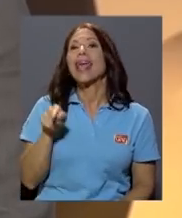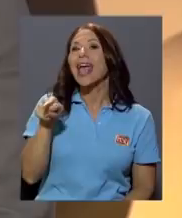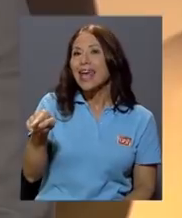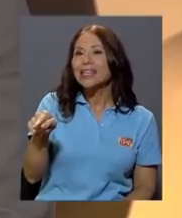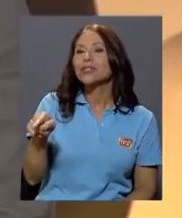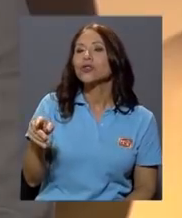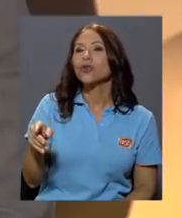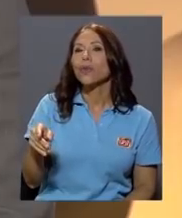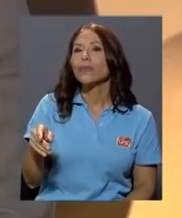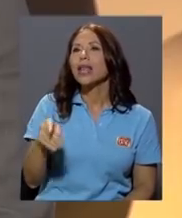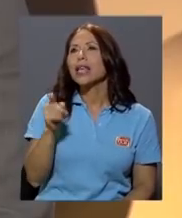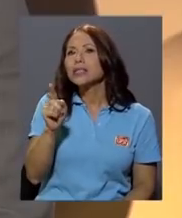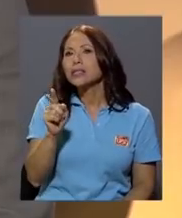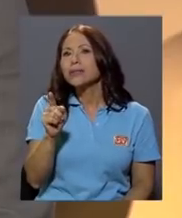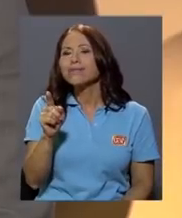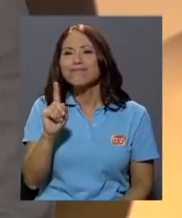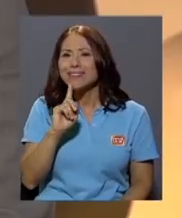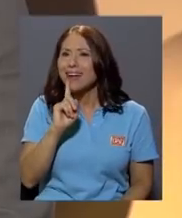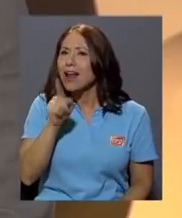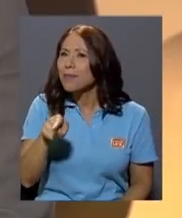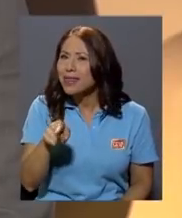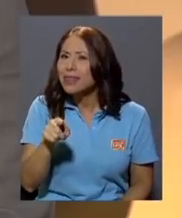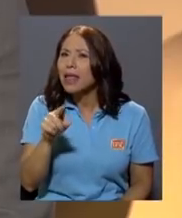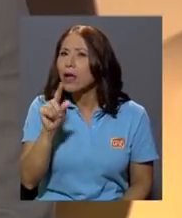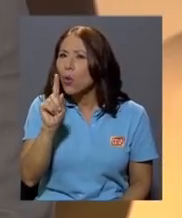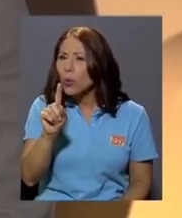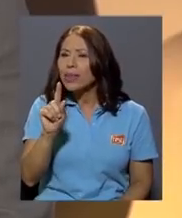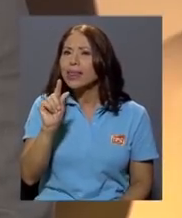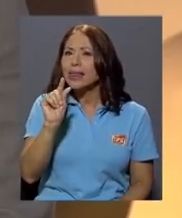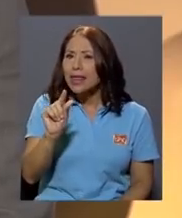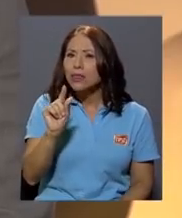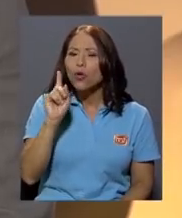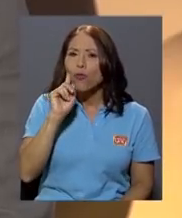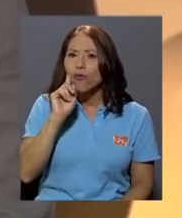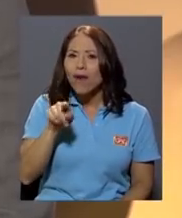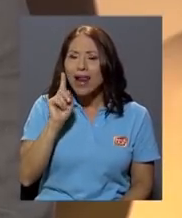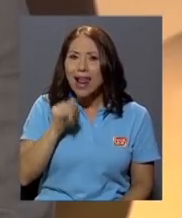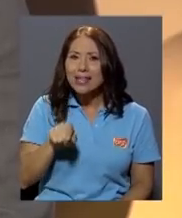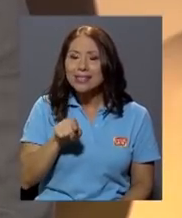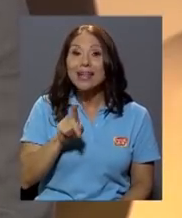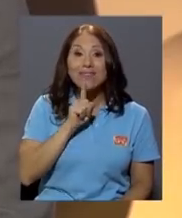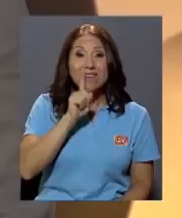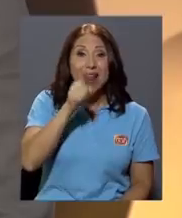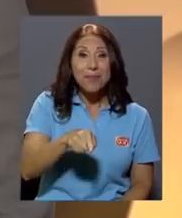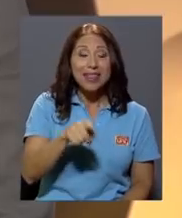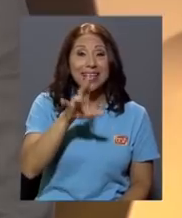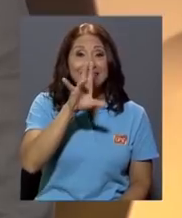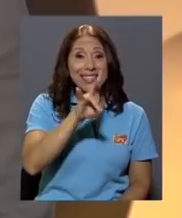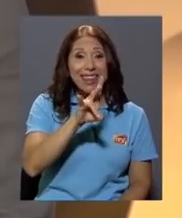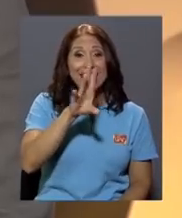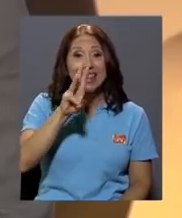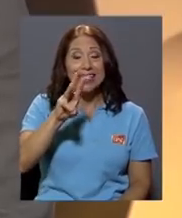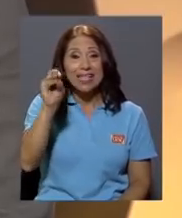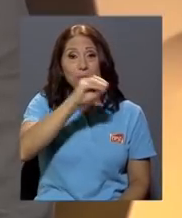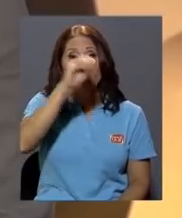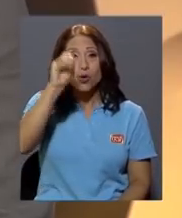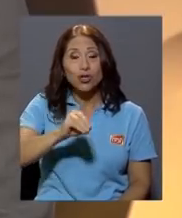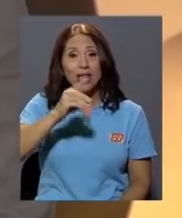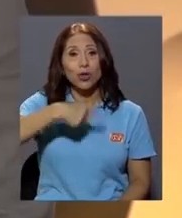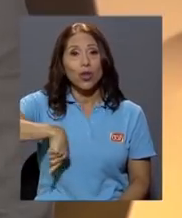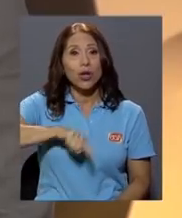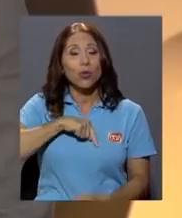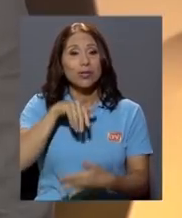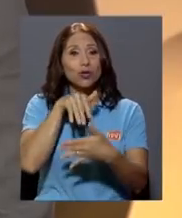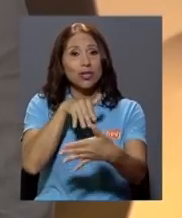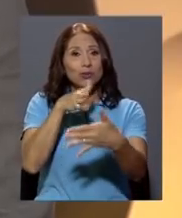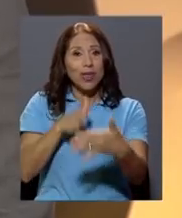es una afirmación un tanto falaz. Realmente el 76% de nuestros estudiantes proceden de